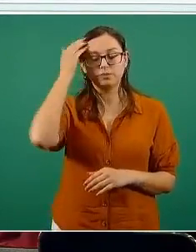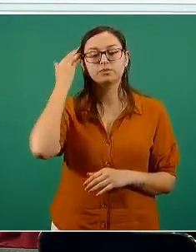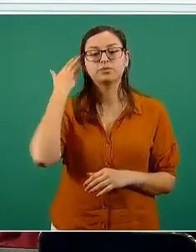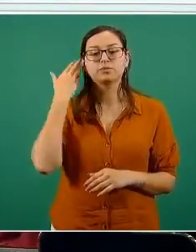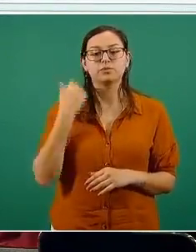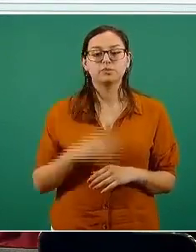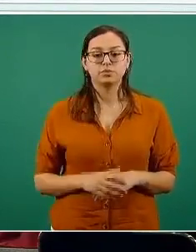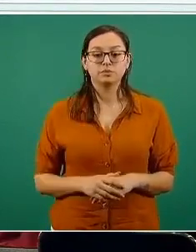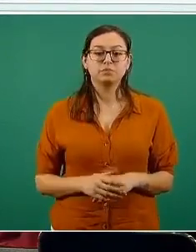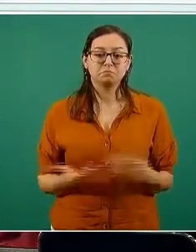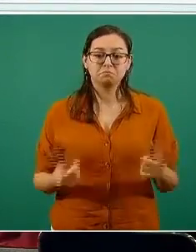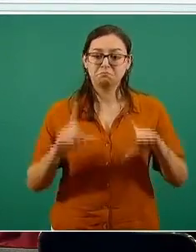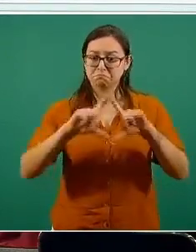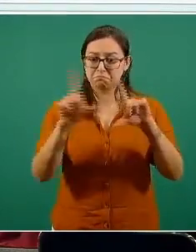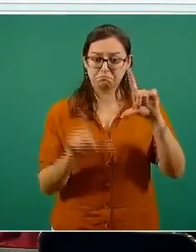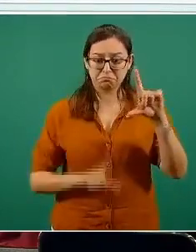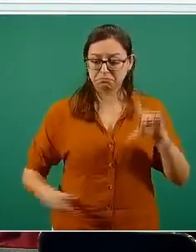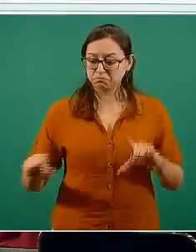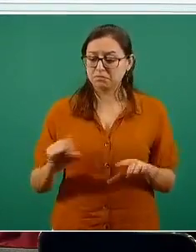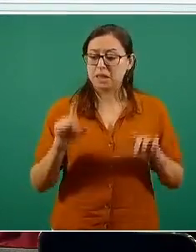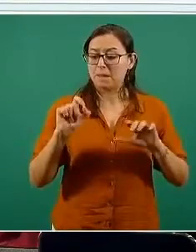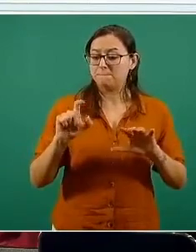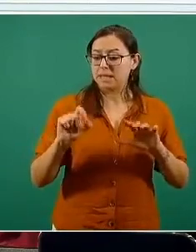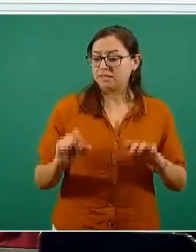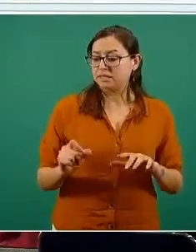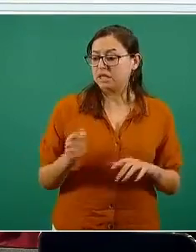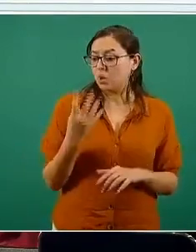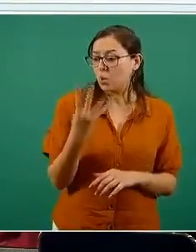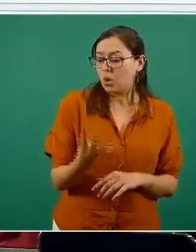Tenemos 24 entidades que tienen menos del